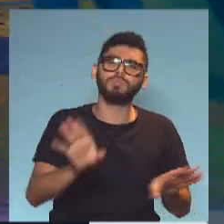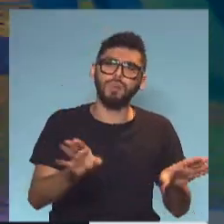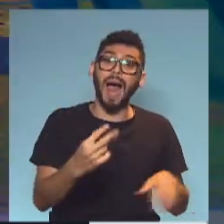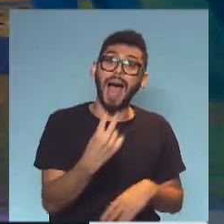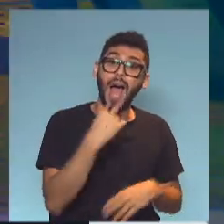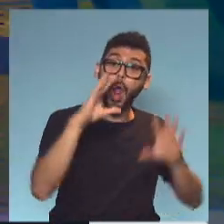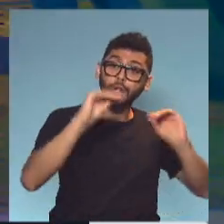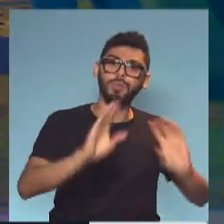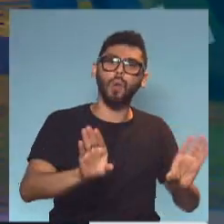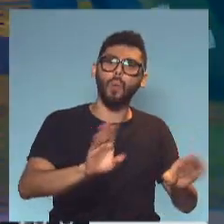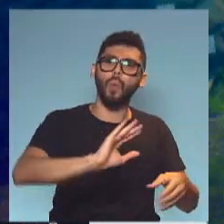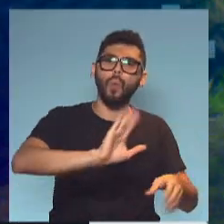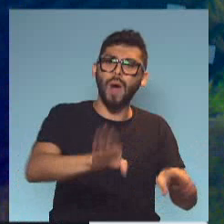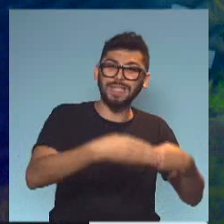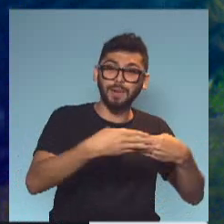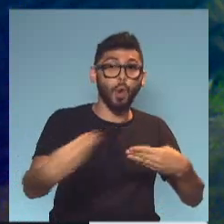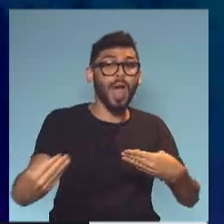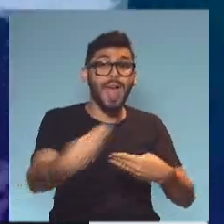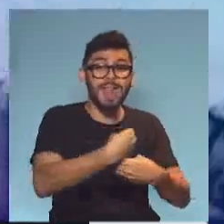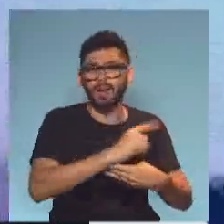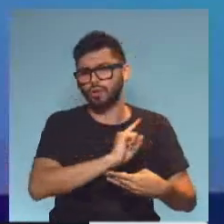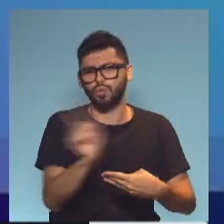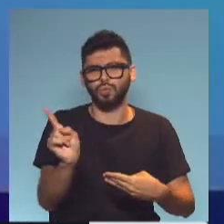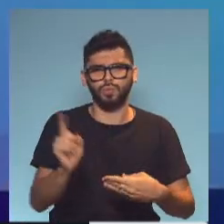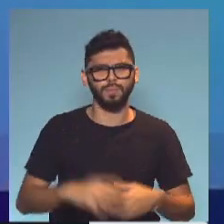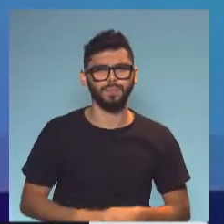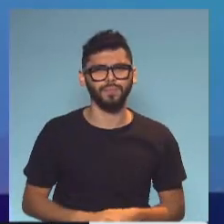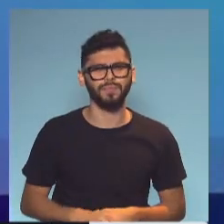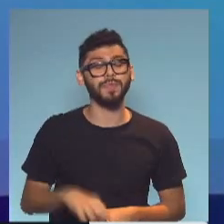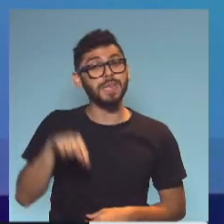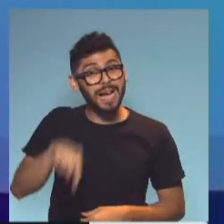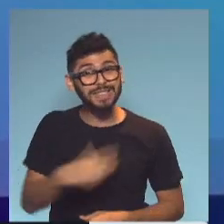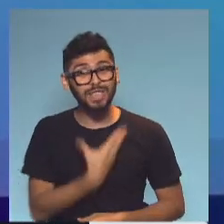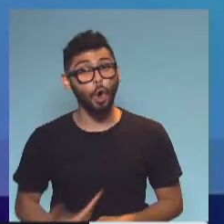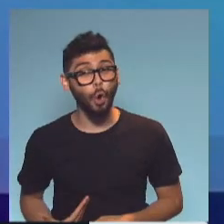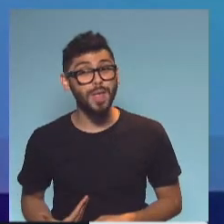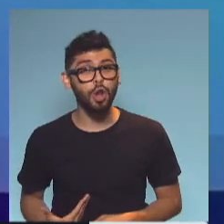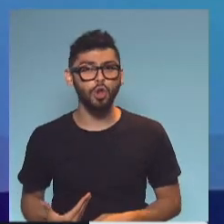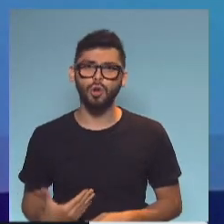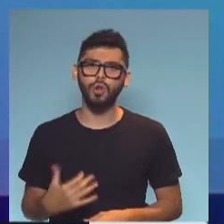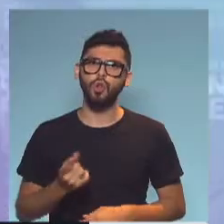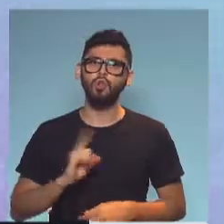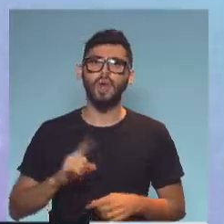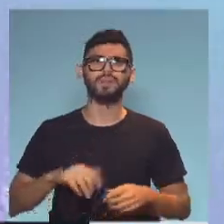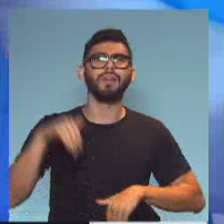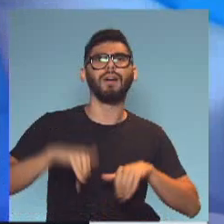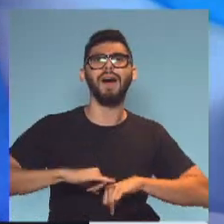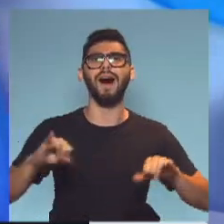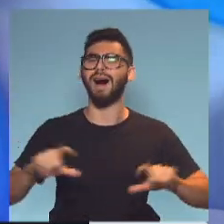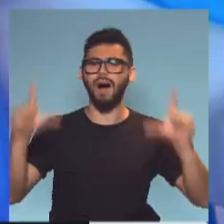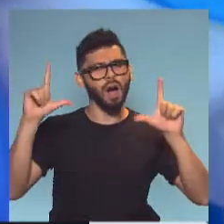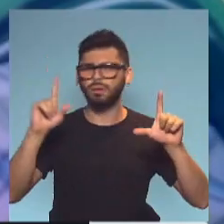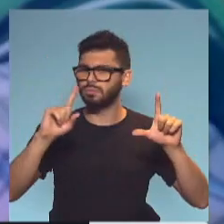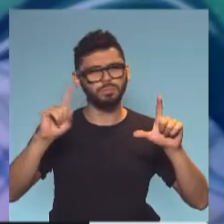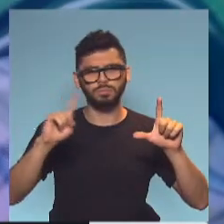11 y no se va a poder entrar. Este gobierno no está en campaña electoral, está